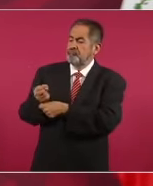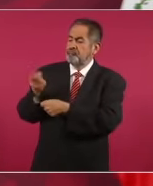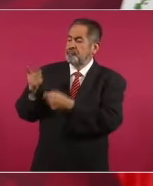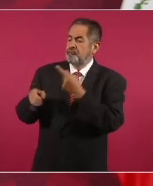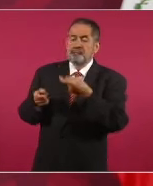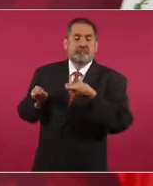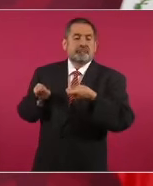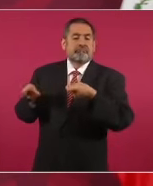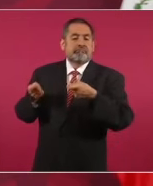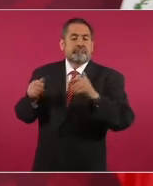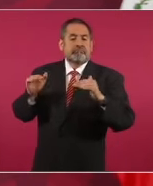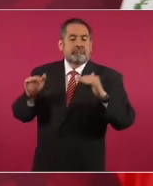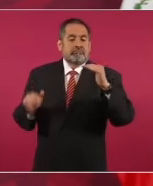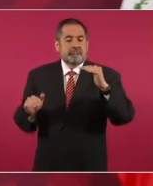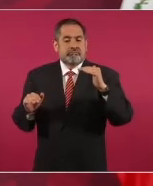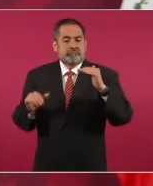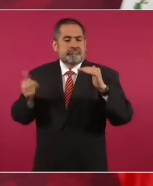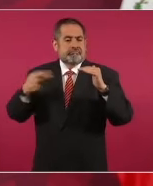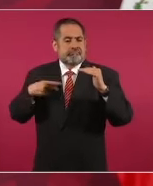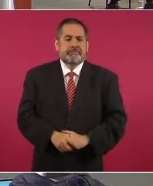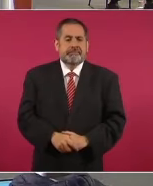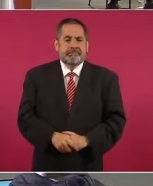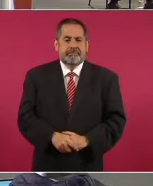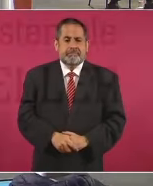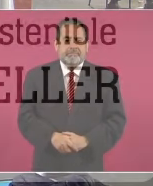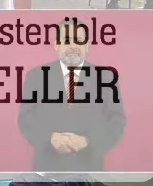someter a otro ser humano.